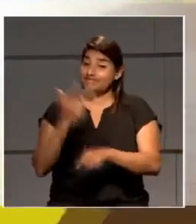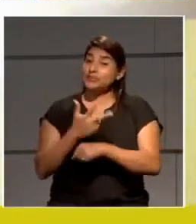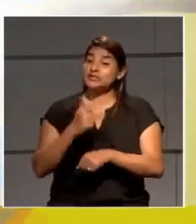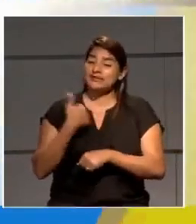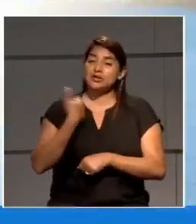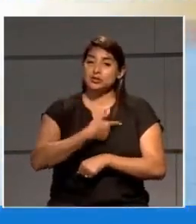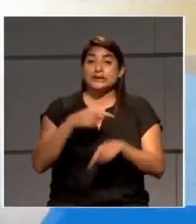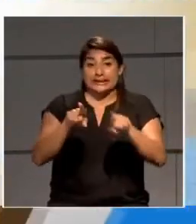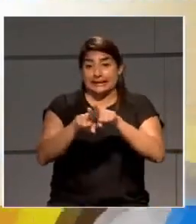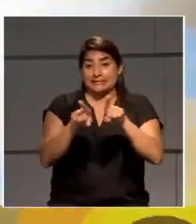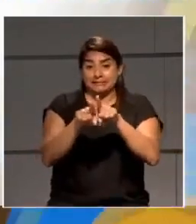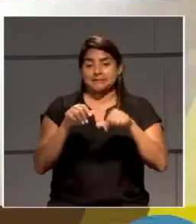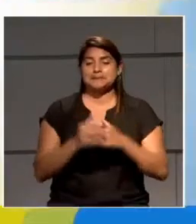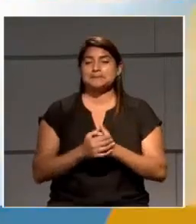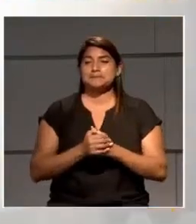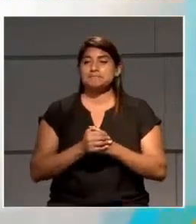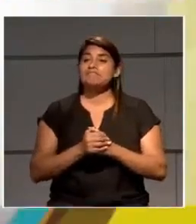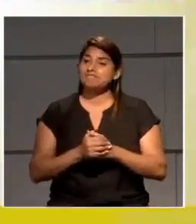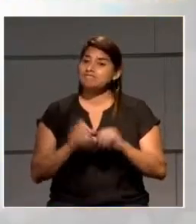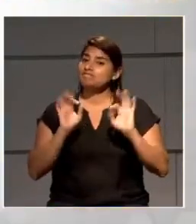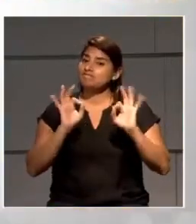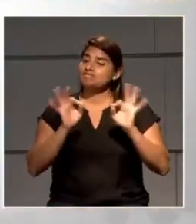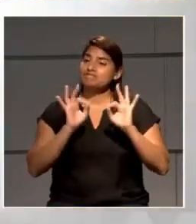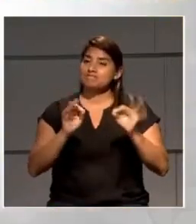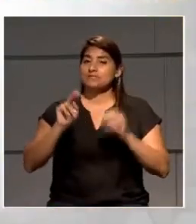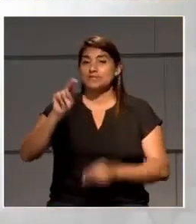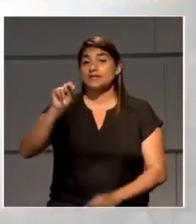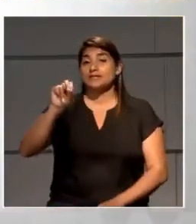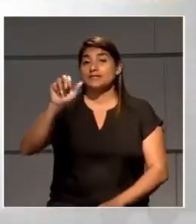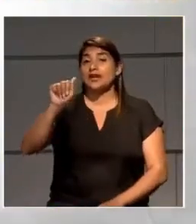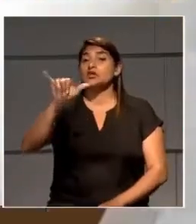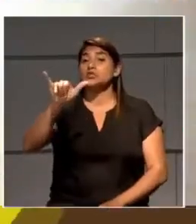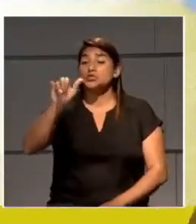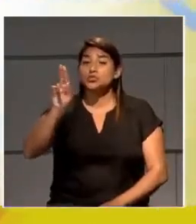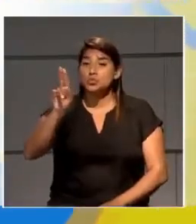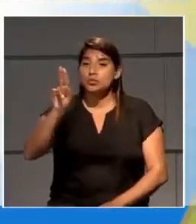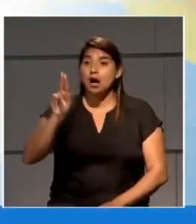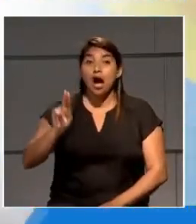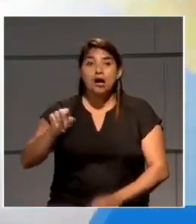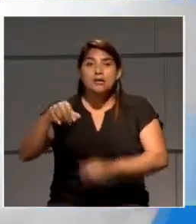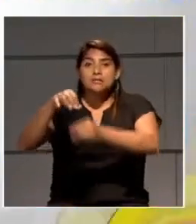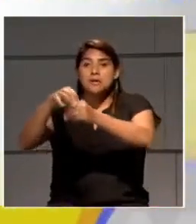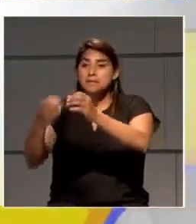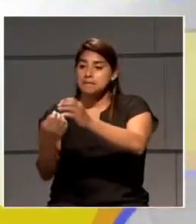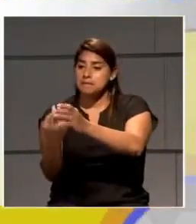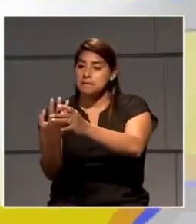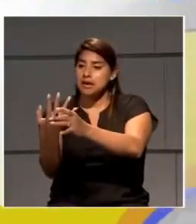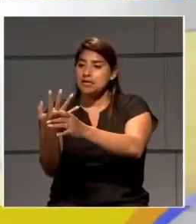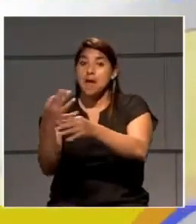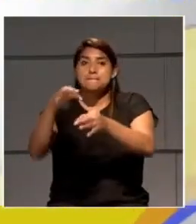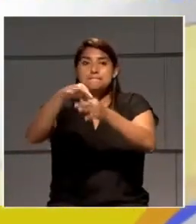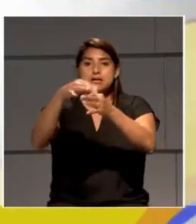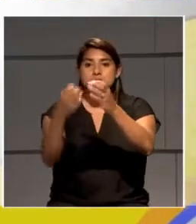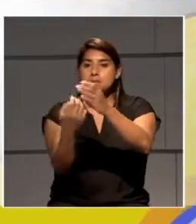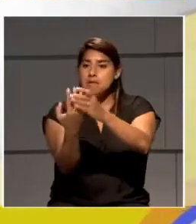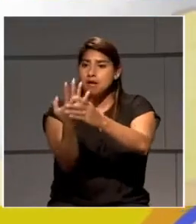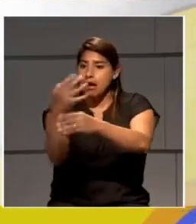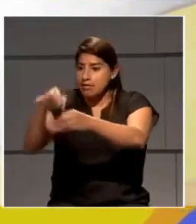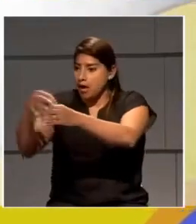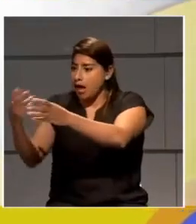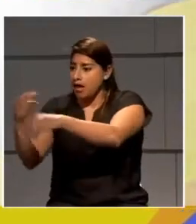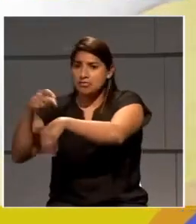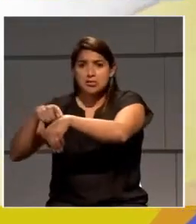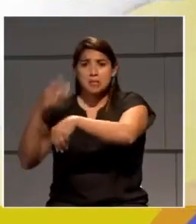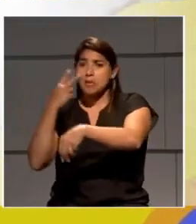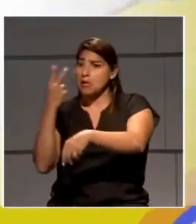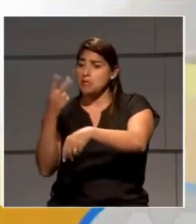Yo también. Súper bien. Y sabes que también creció mi planta y sembré más plantas en este tiempo que no nos